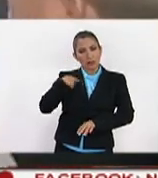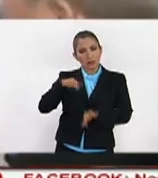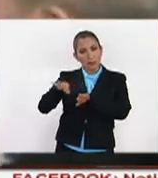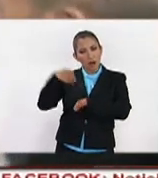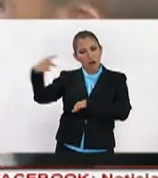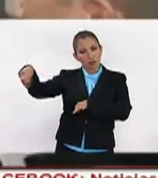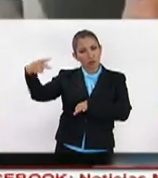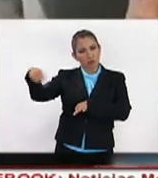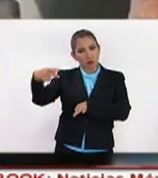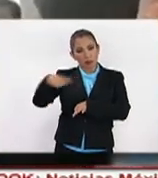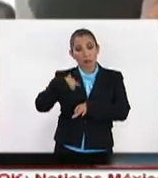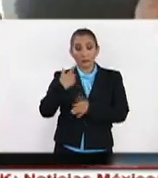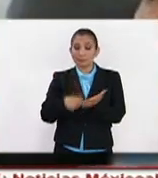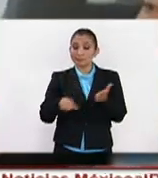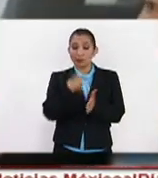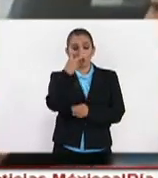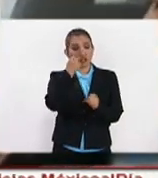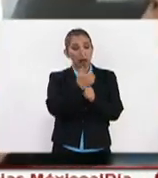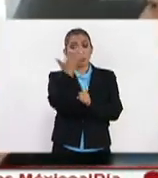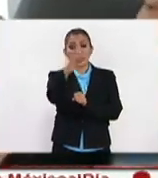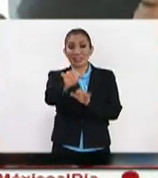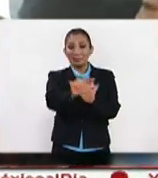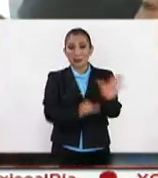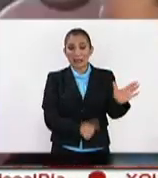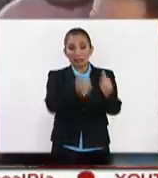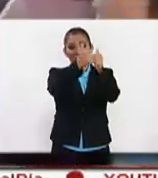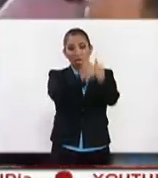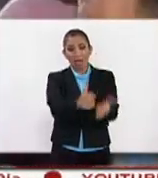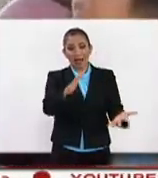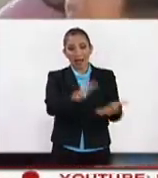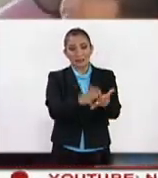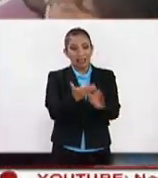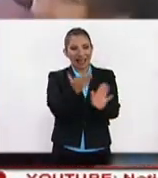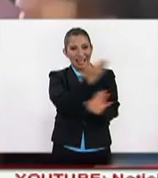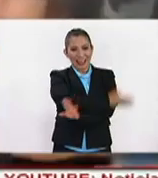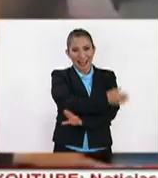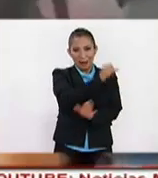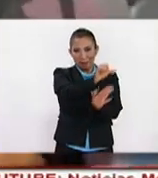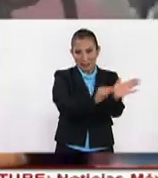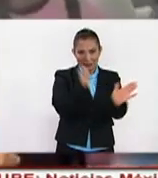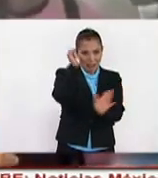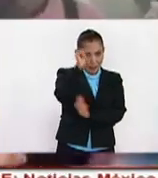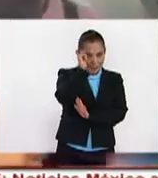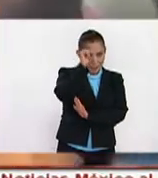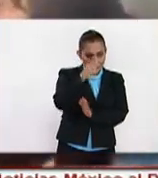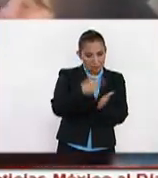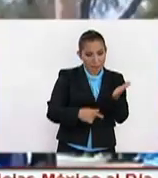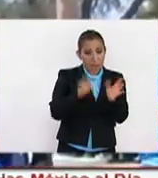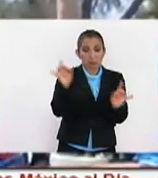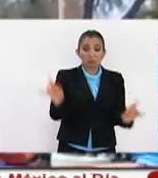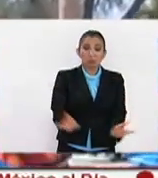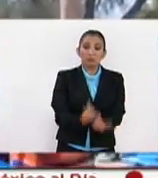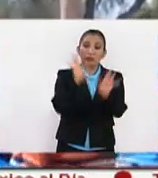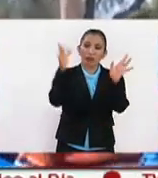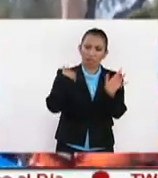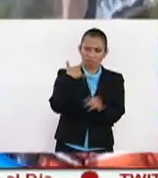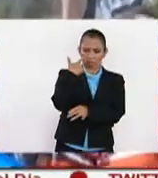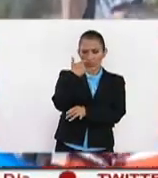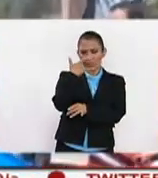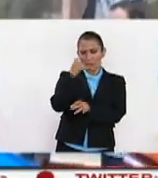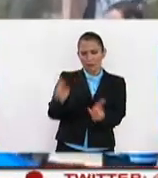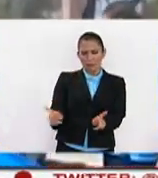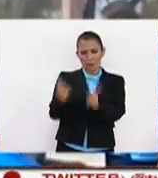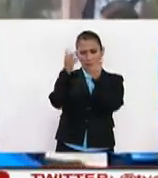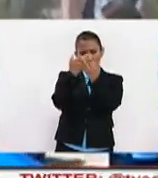funciones. Esto al revocar la sentencia de 2 años 10 meses de prisión que le fue dictada el pasado mes de abril por la presunta venta irregular de un